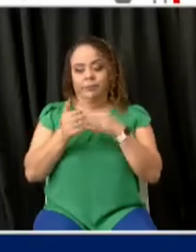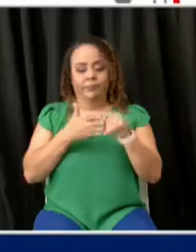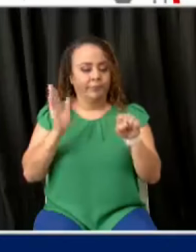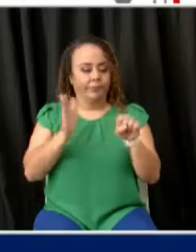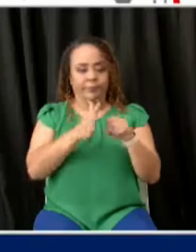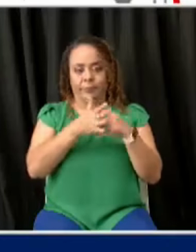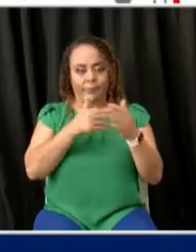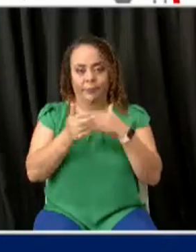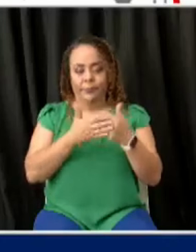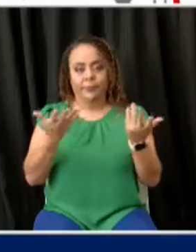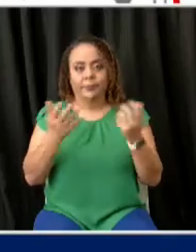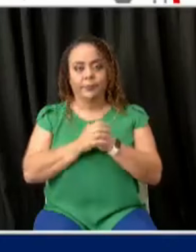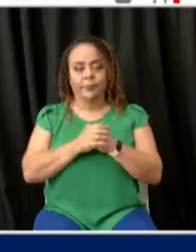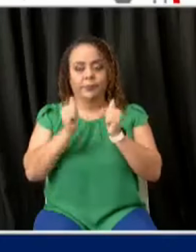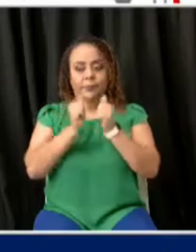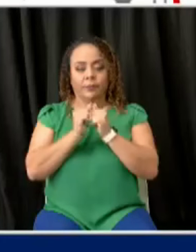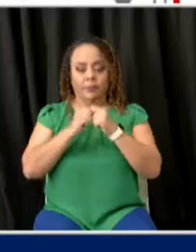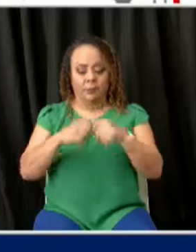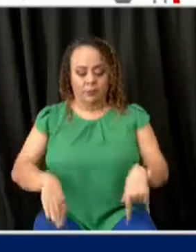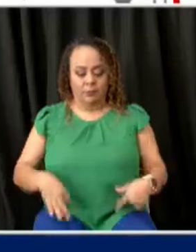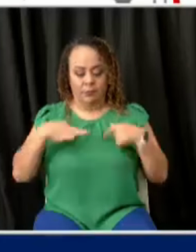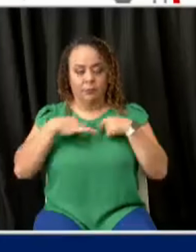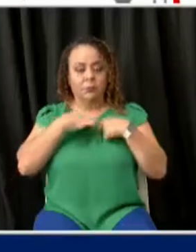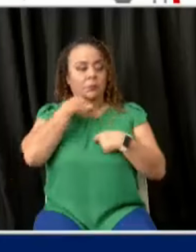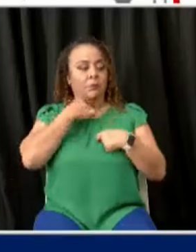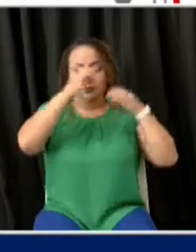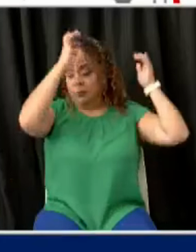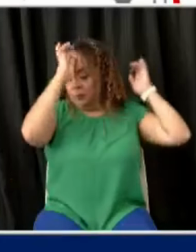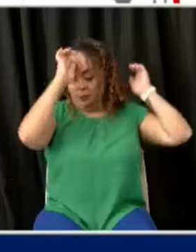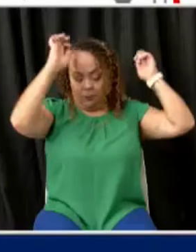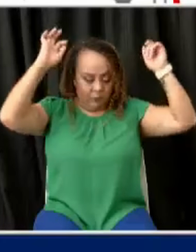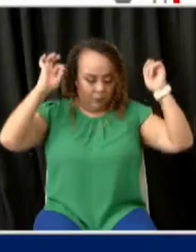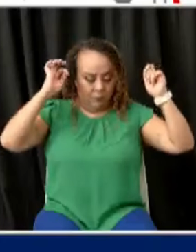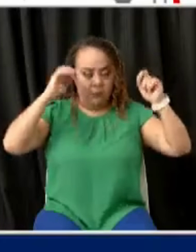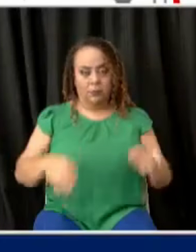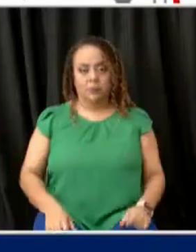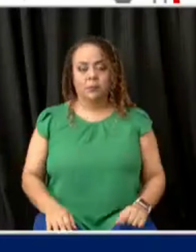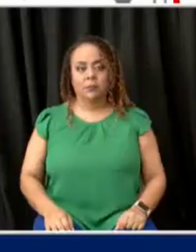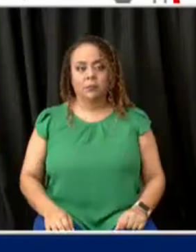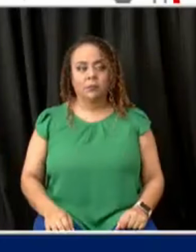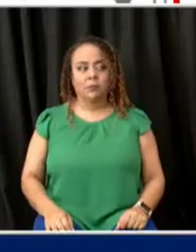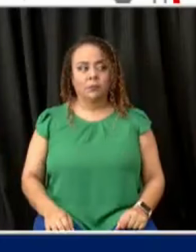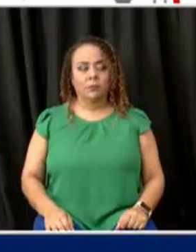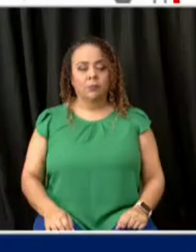lo que fuere, con un kimono, con un sombrero, con una